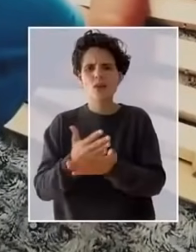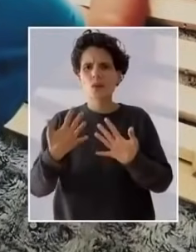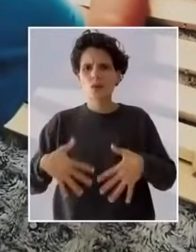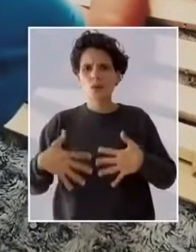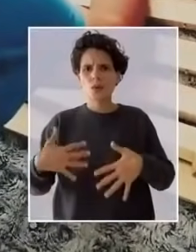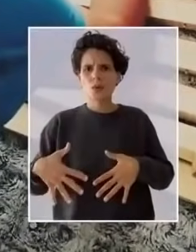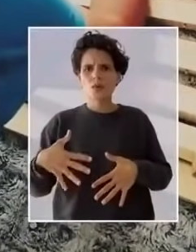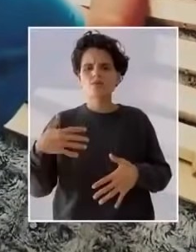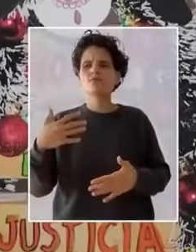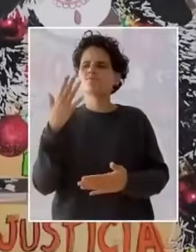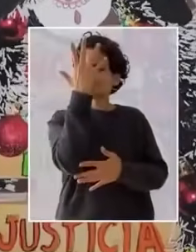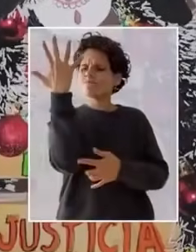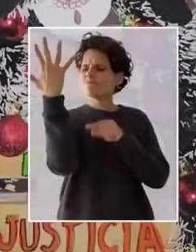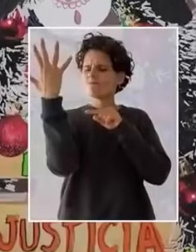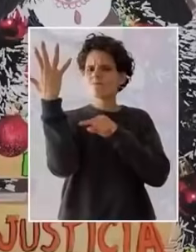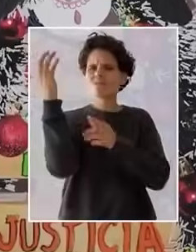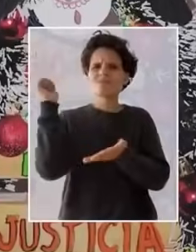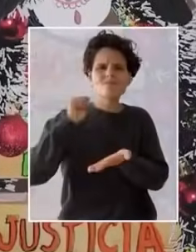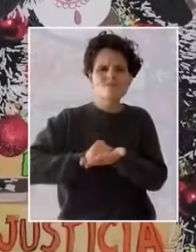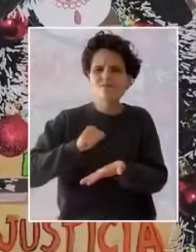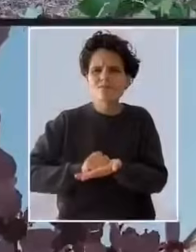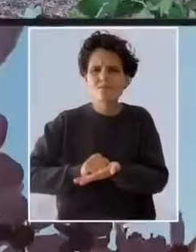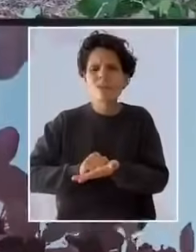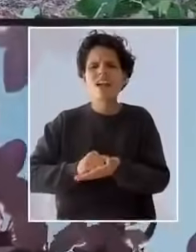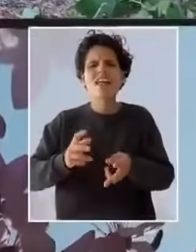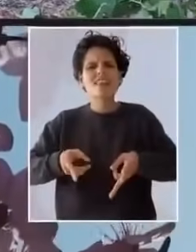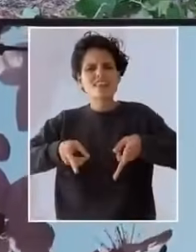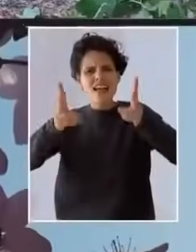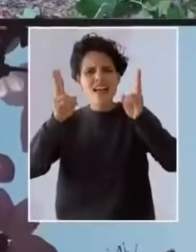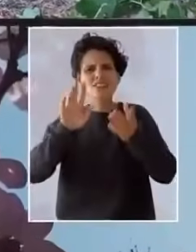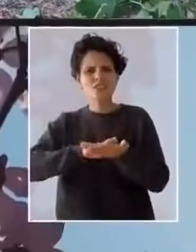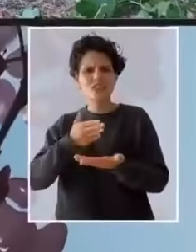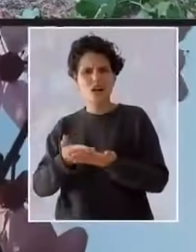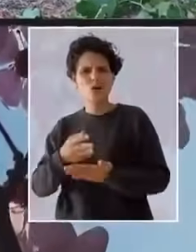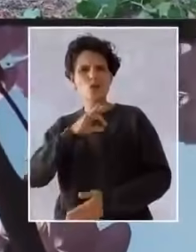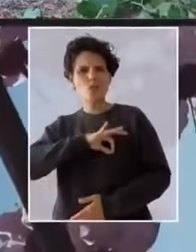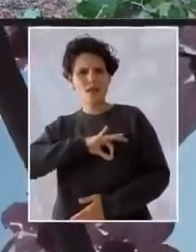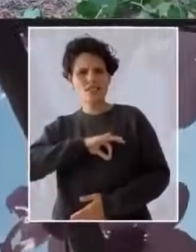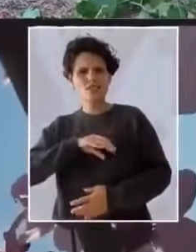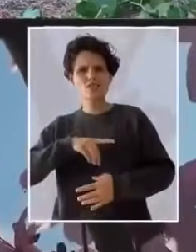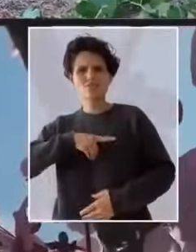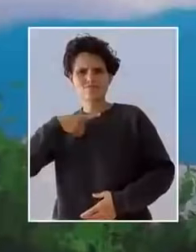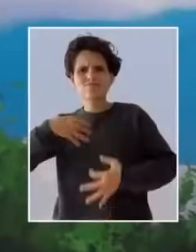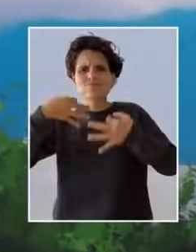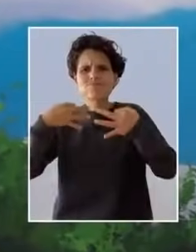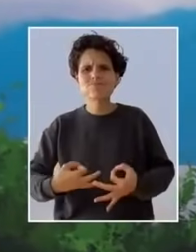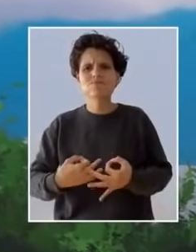que exigen derecho a la salud y a pensiones dignas. Árboles que dan trabajo.